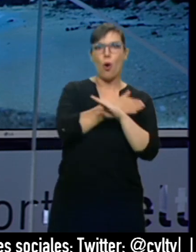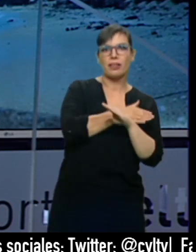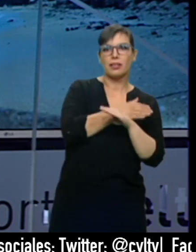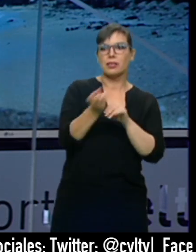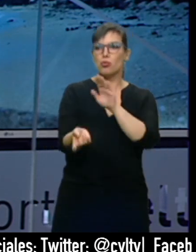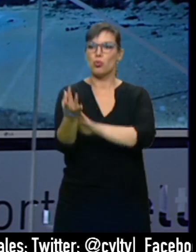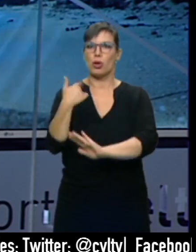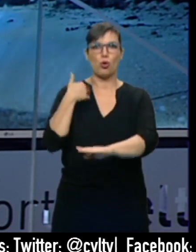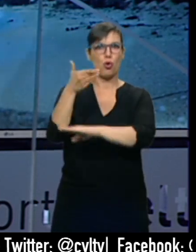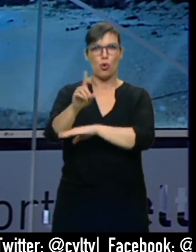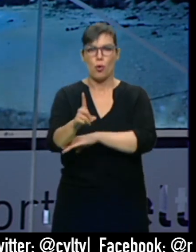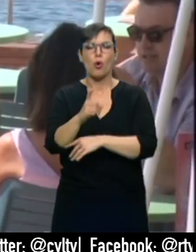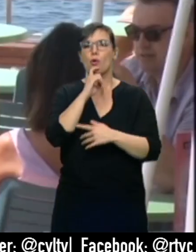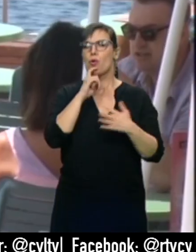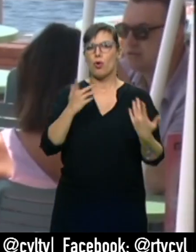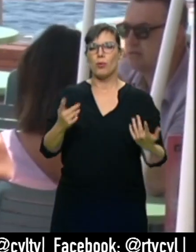darles respuesta.